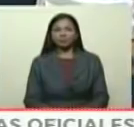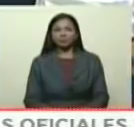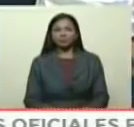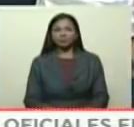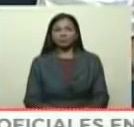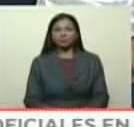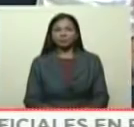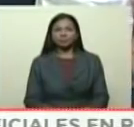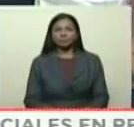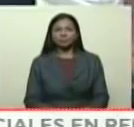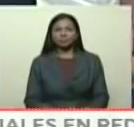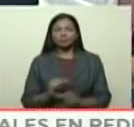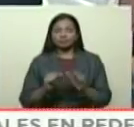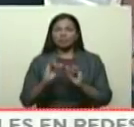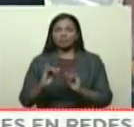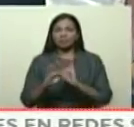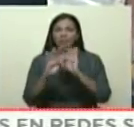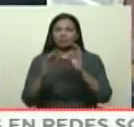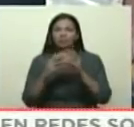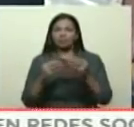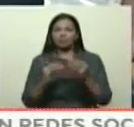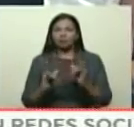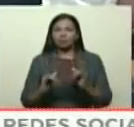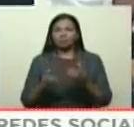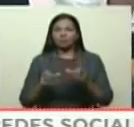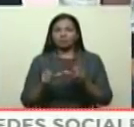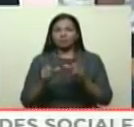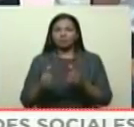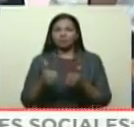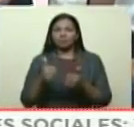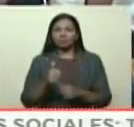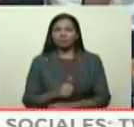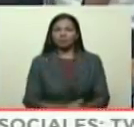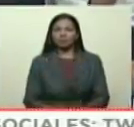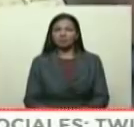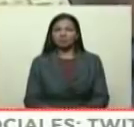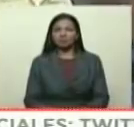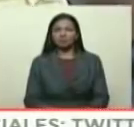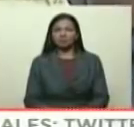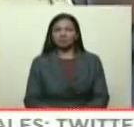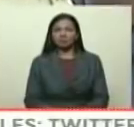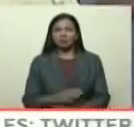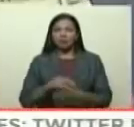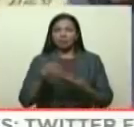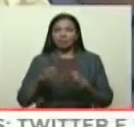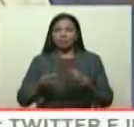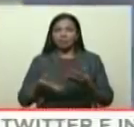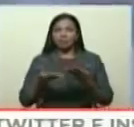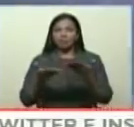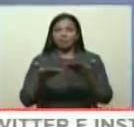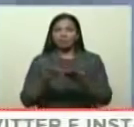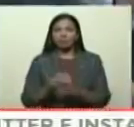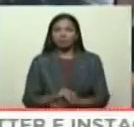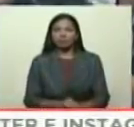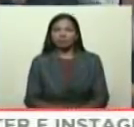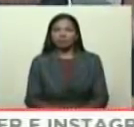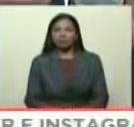Excelente, sigan así, pues. Sigan así que van bien. Bueno, te dejo este facsímil.